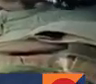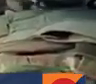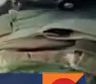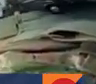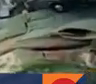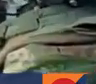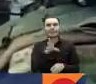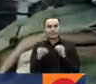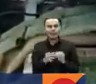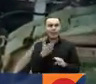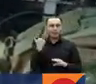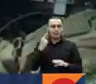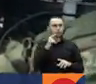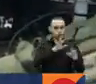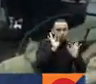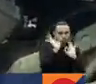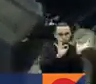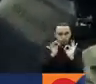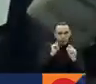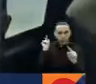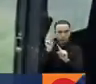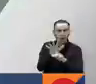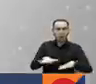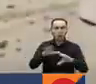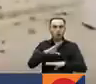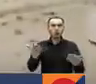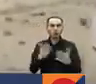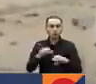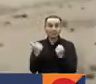tendría planeados varios ataques en Arauca.